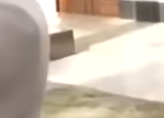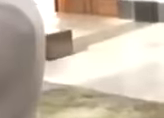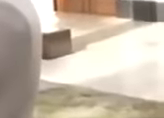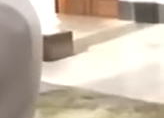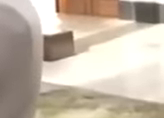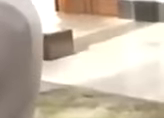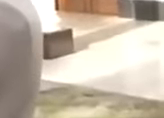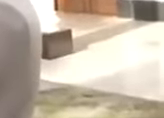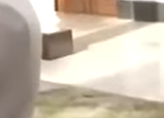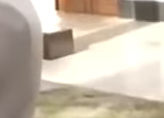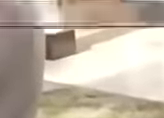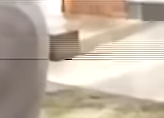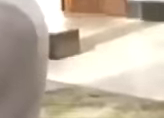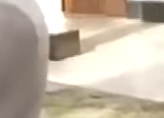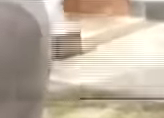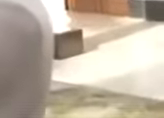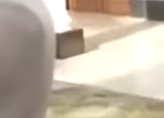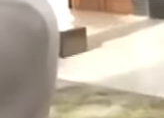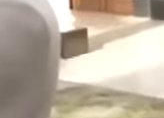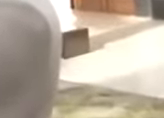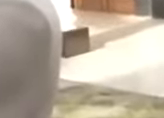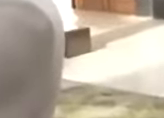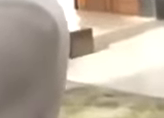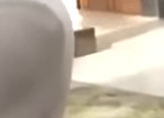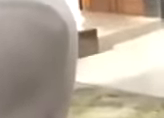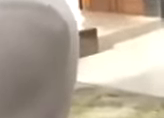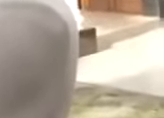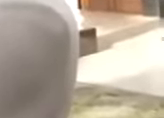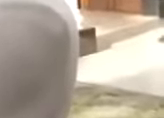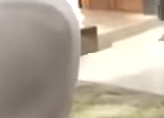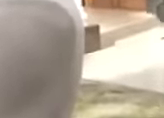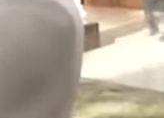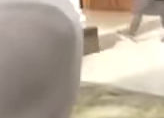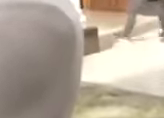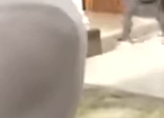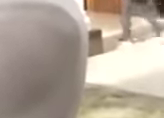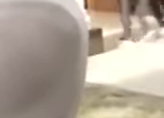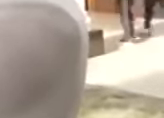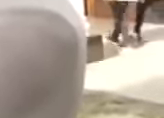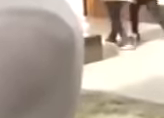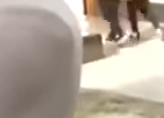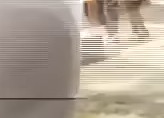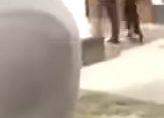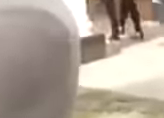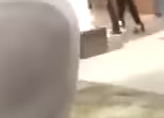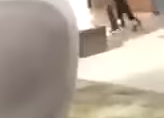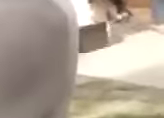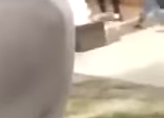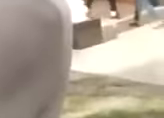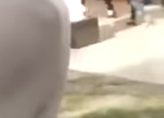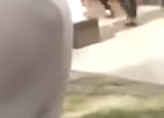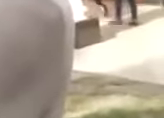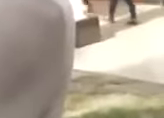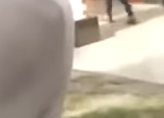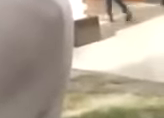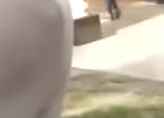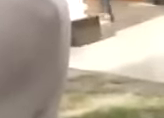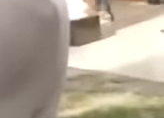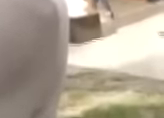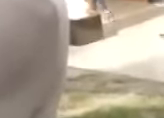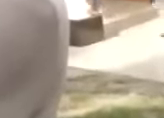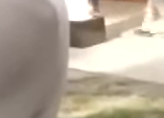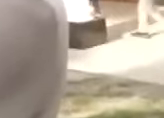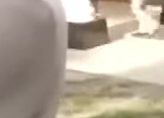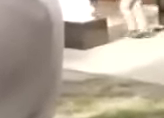donde se respeta lo establecido en la Ley de Energía y Petróleo, que tiene que ver con los porcentajes de asociación. Venezuela tiene